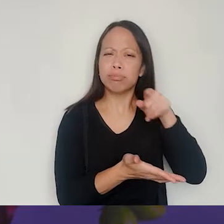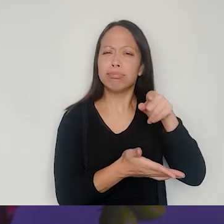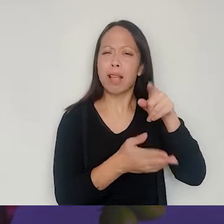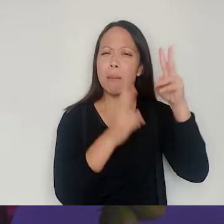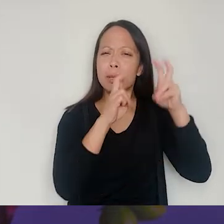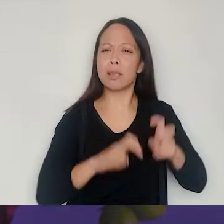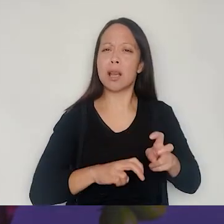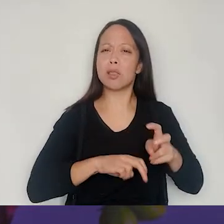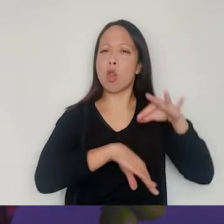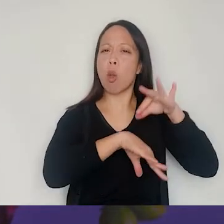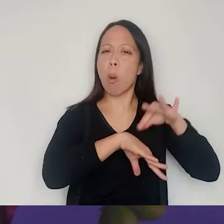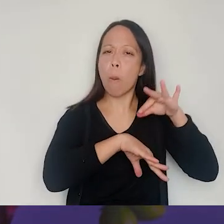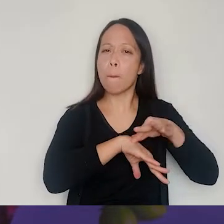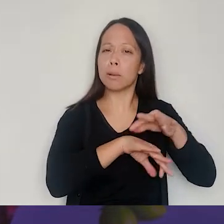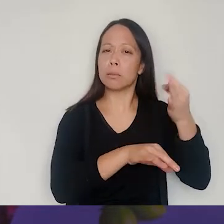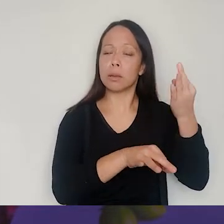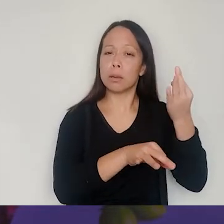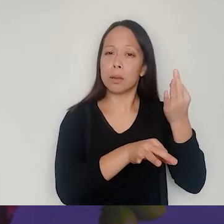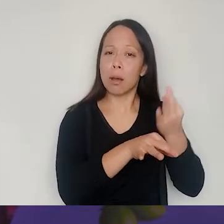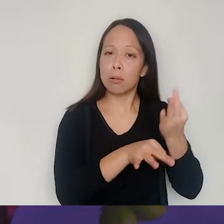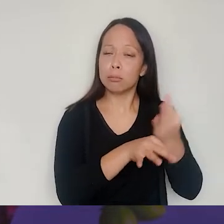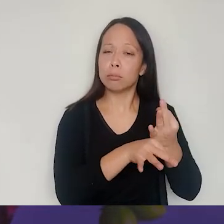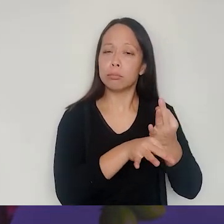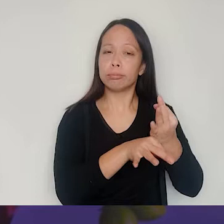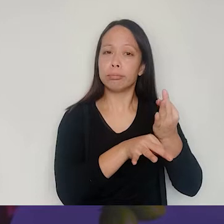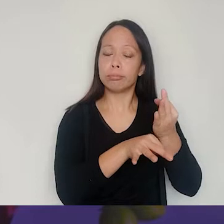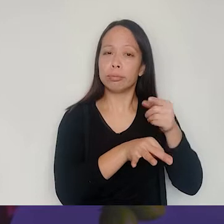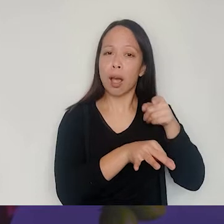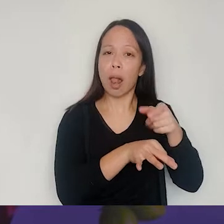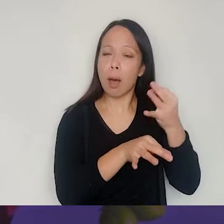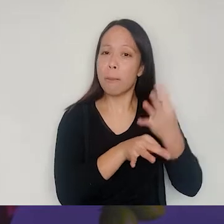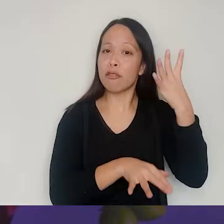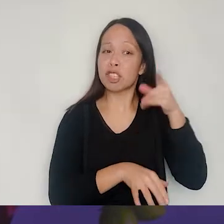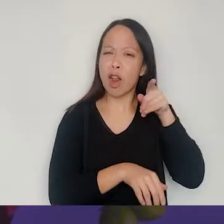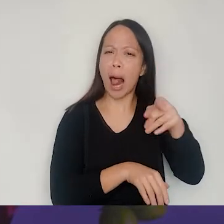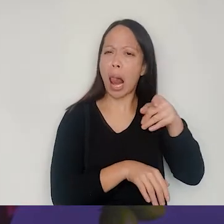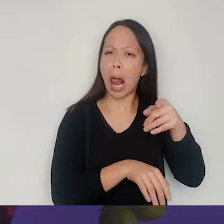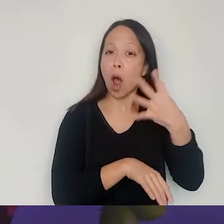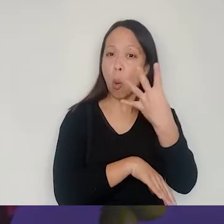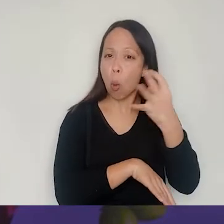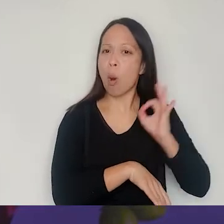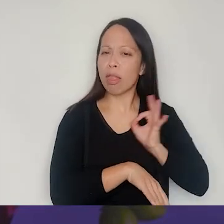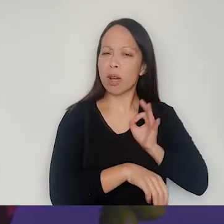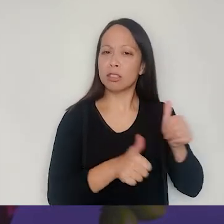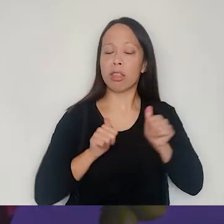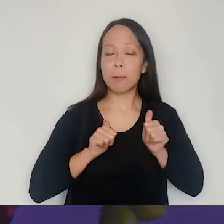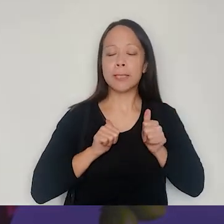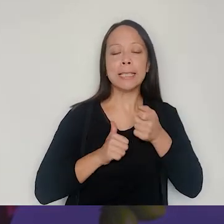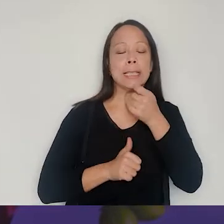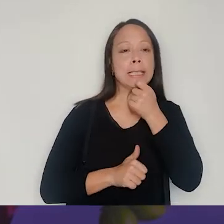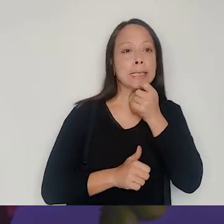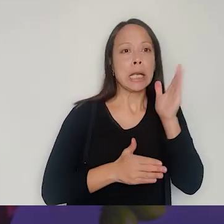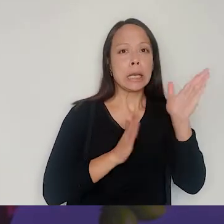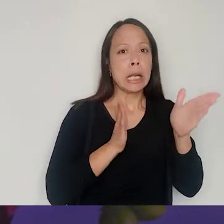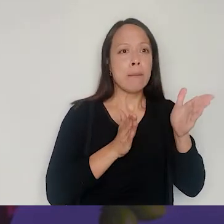allí también el retraso diagnóstico es de 4 años. Incluso cuando hay acceso a los medicamentos,